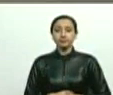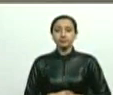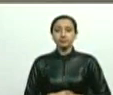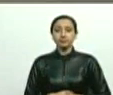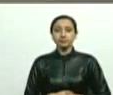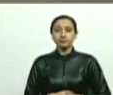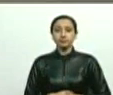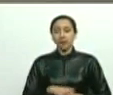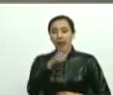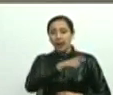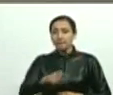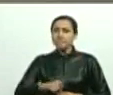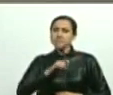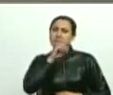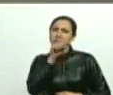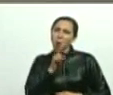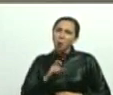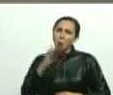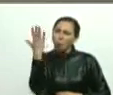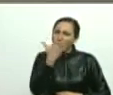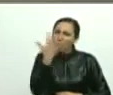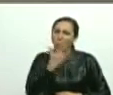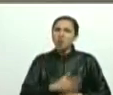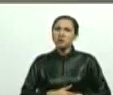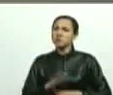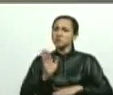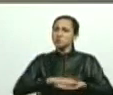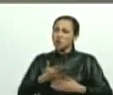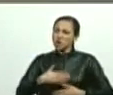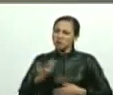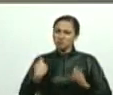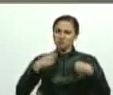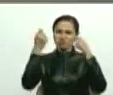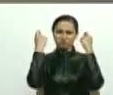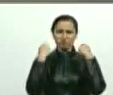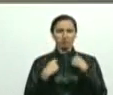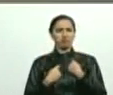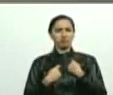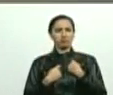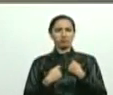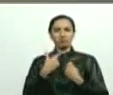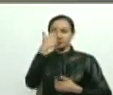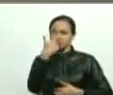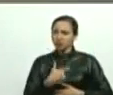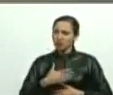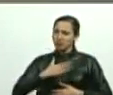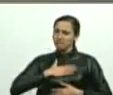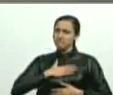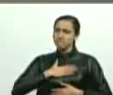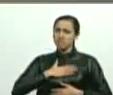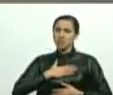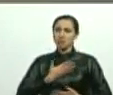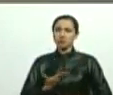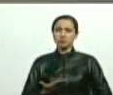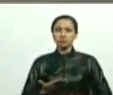Muchos se preguntarán, Dios santo, ¿por qué me postularon? ¿A mí?